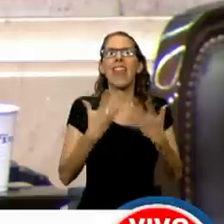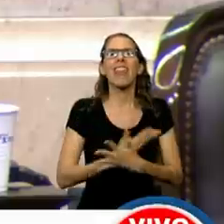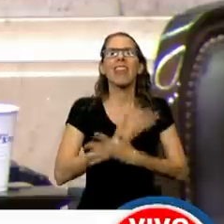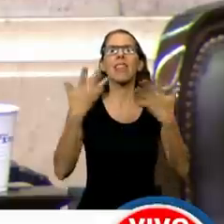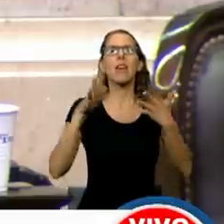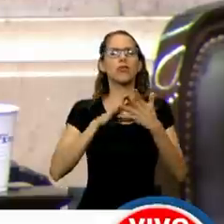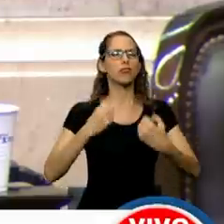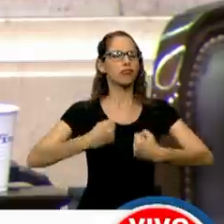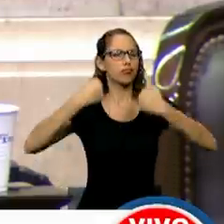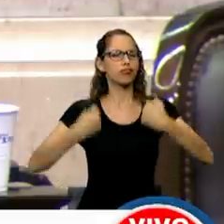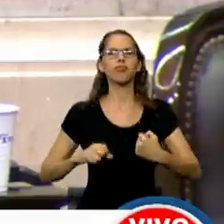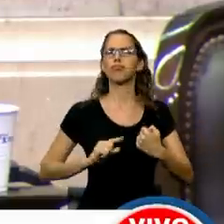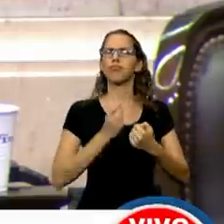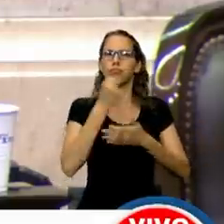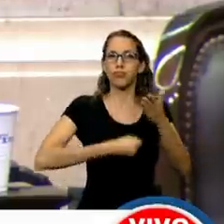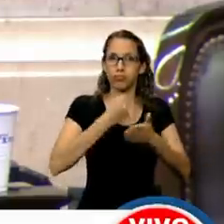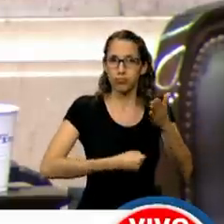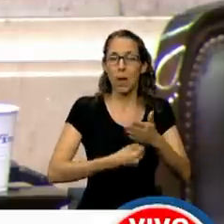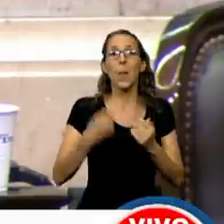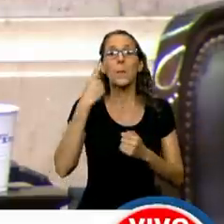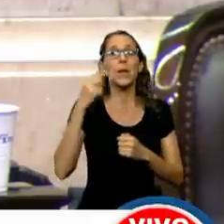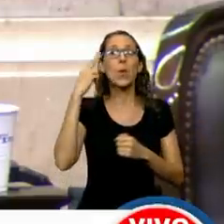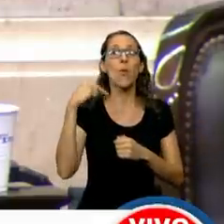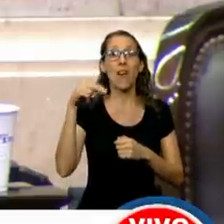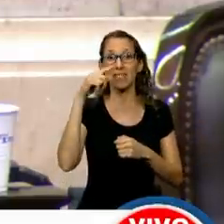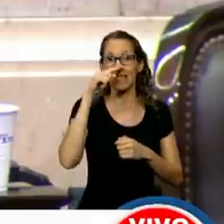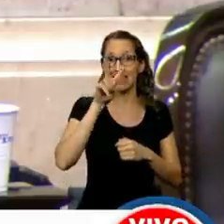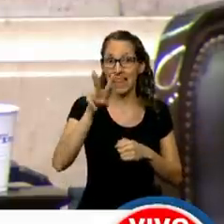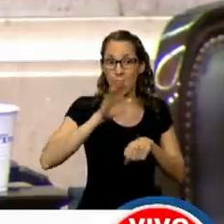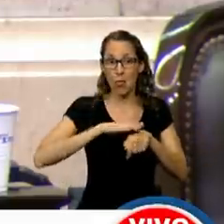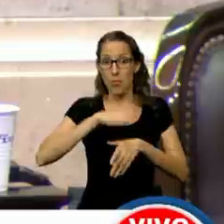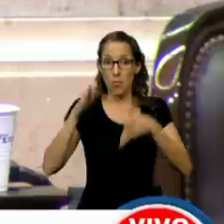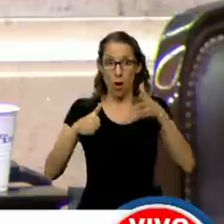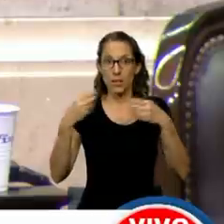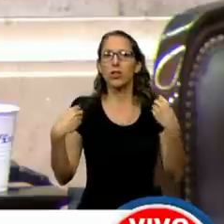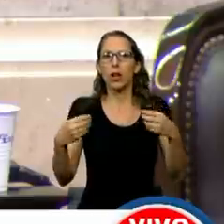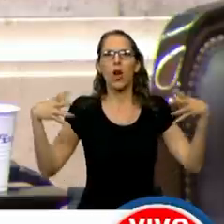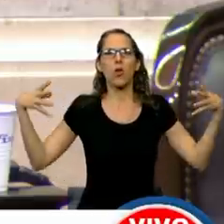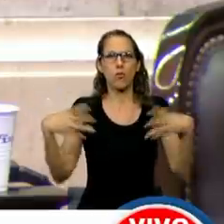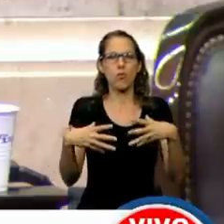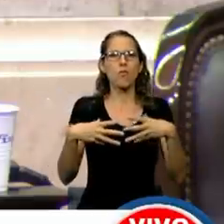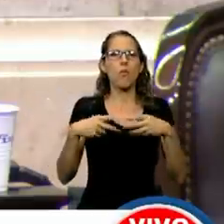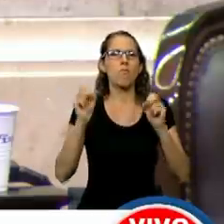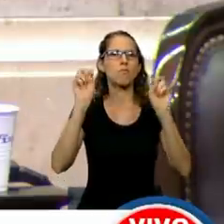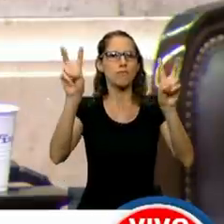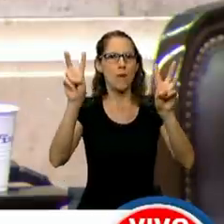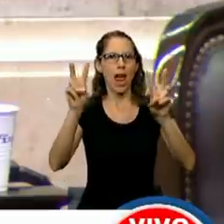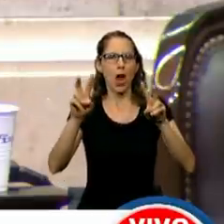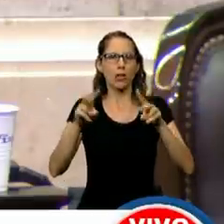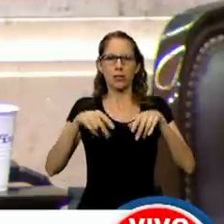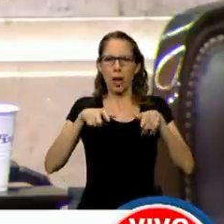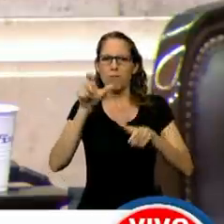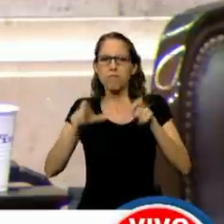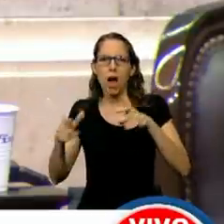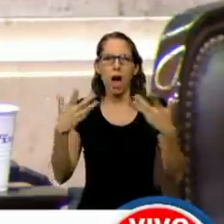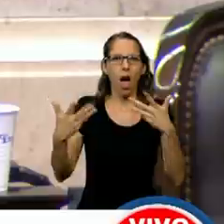7 de noviembre de 1972 cuando el pueblo la militancia peronista salió a romper el